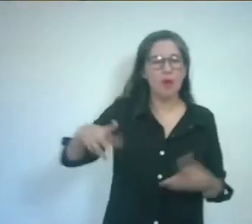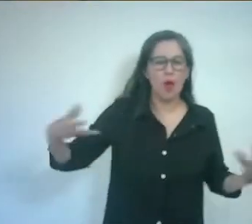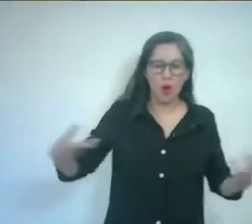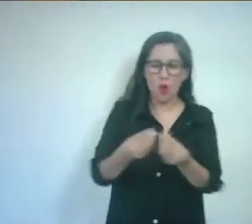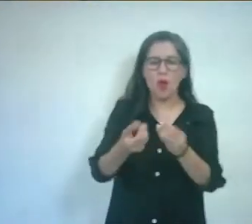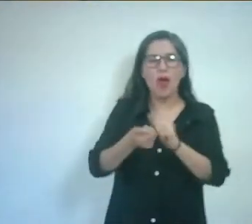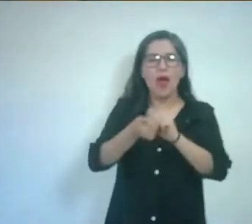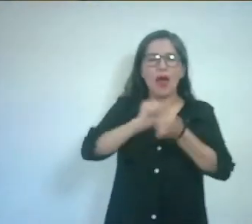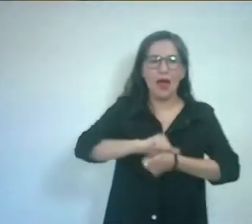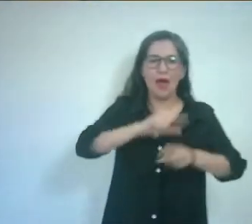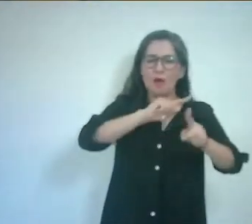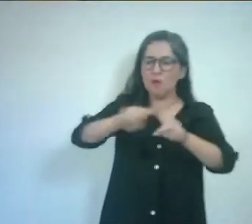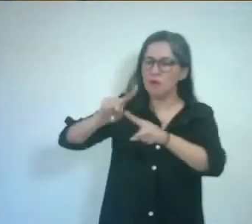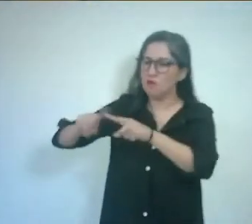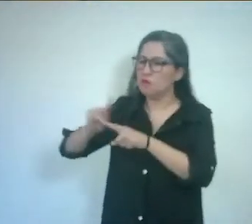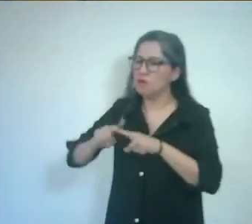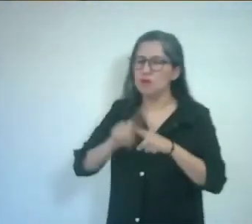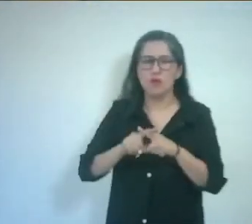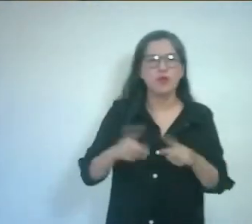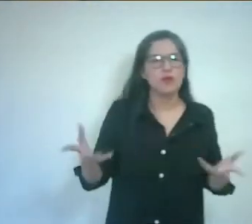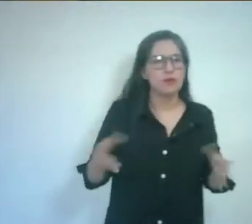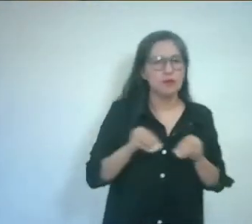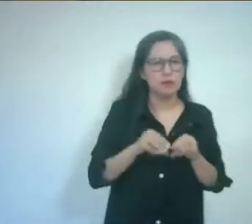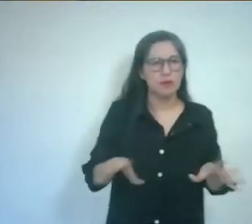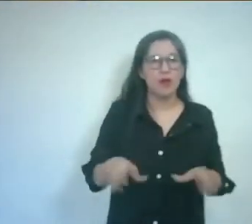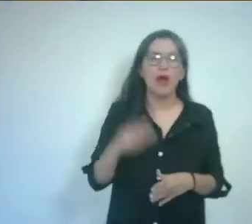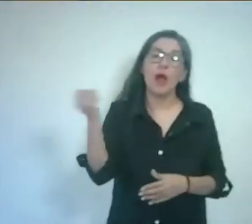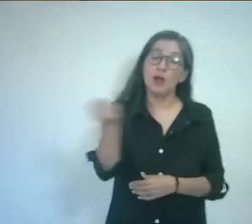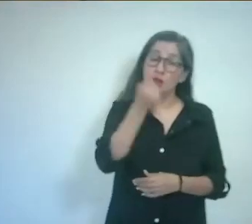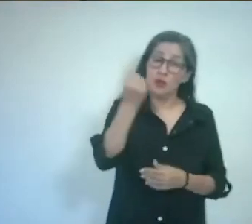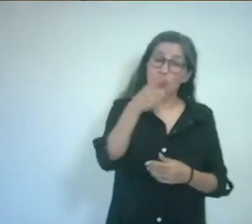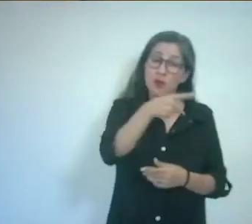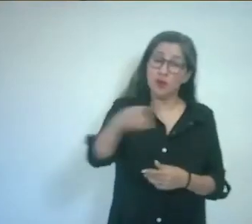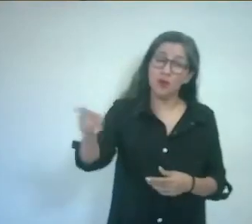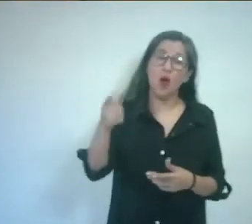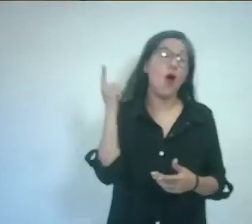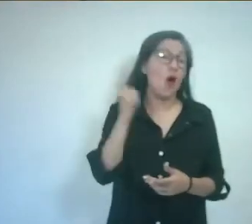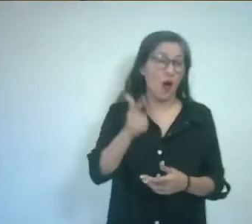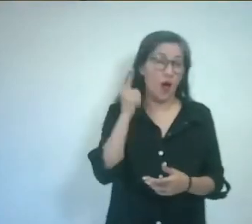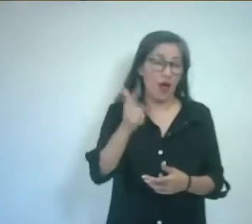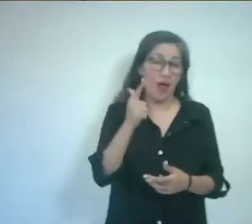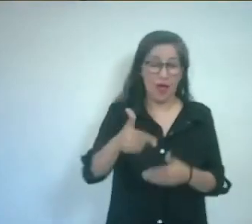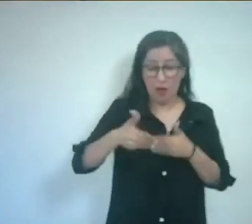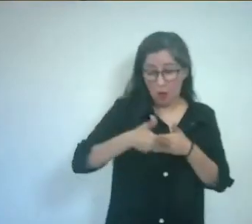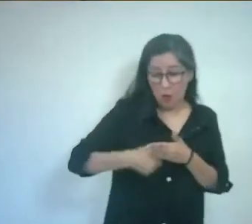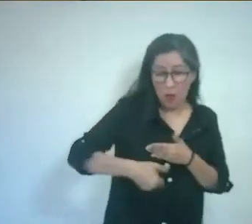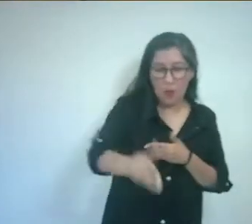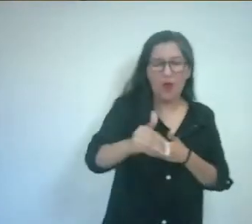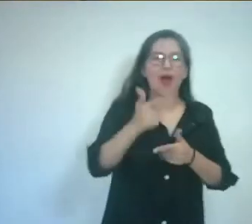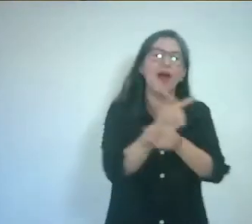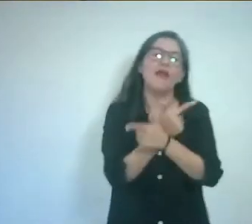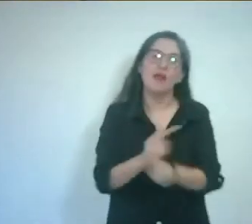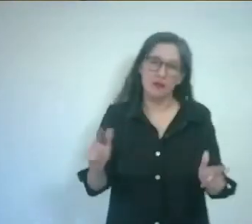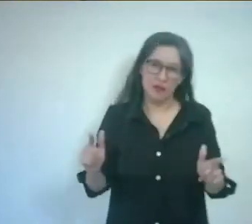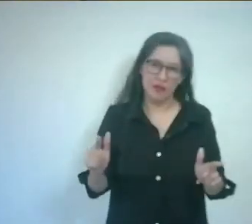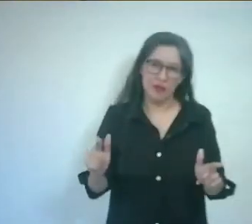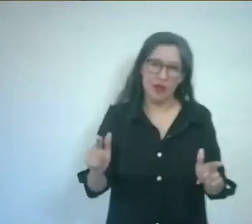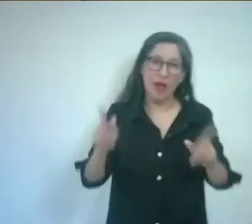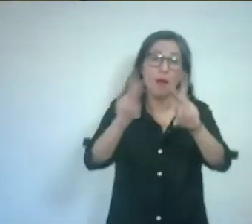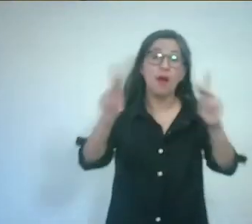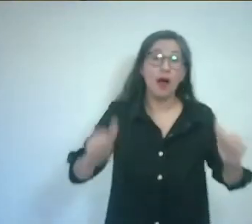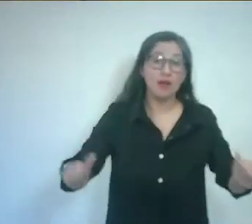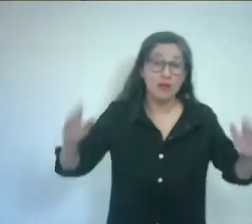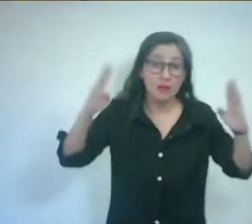plural, democrático e incluyente. Nos deseo a todas y todos una jornada libre,